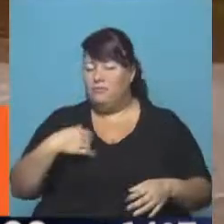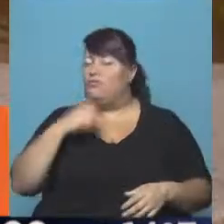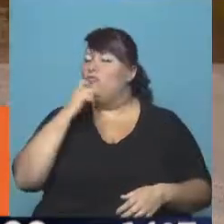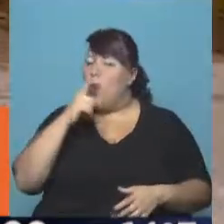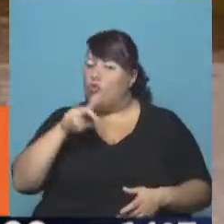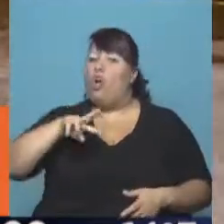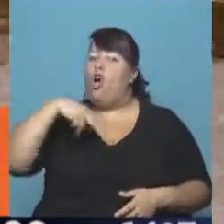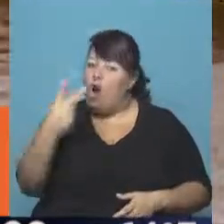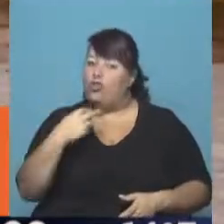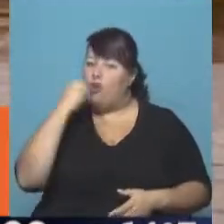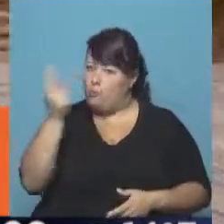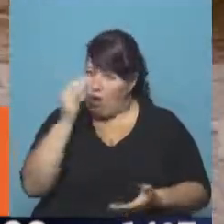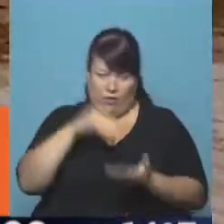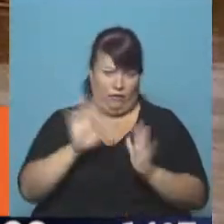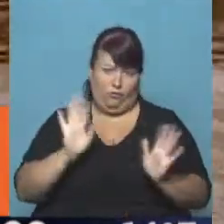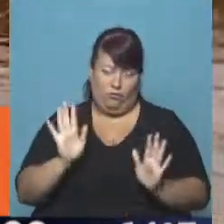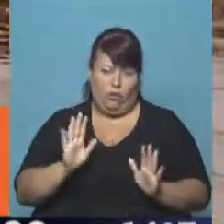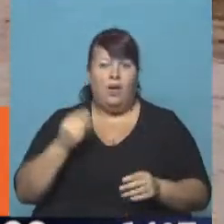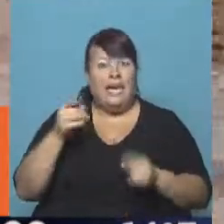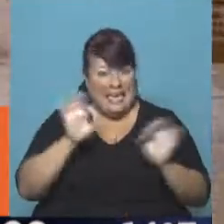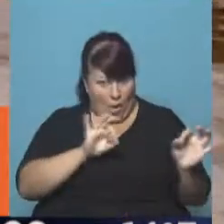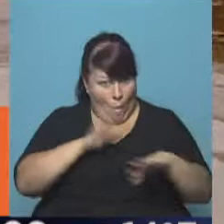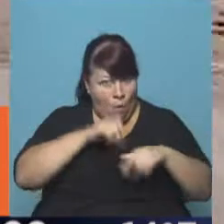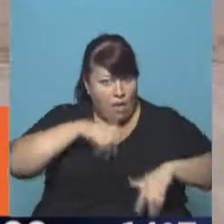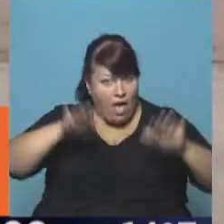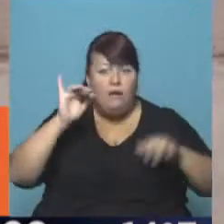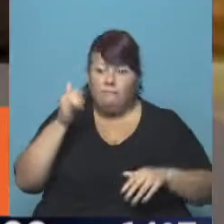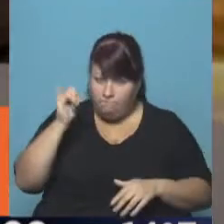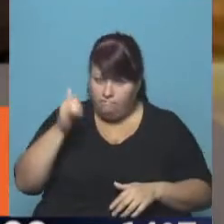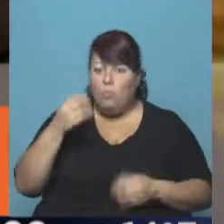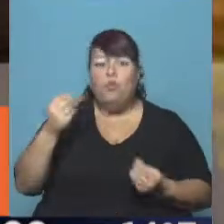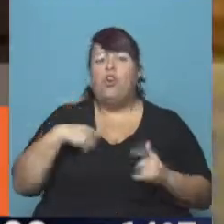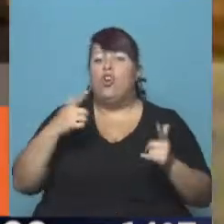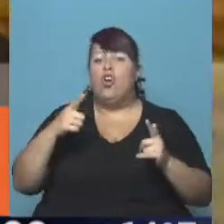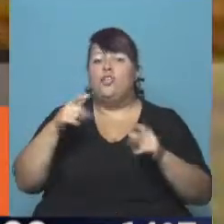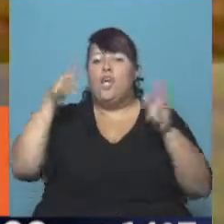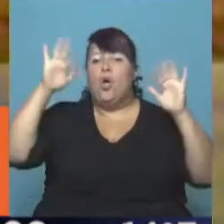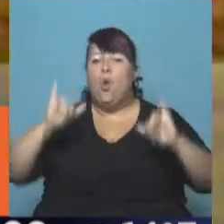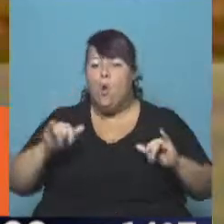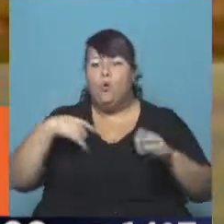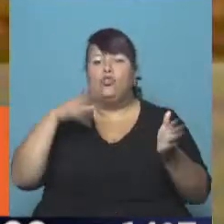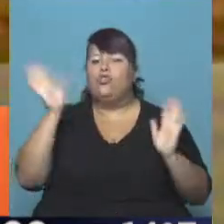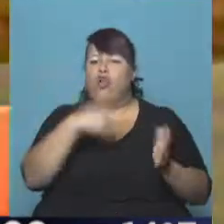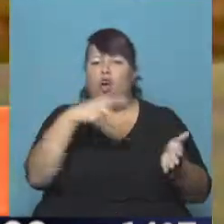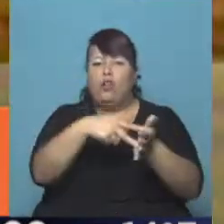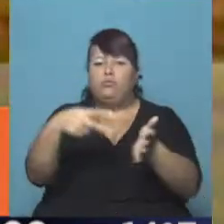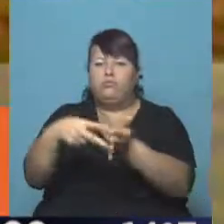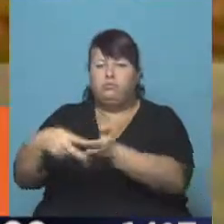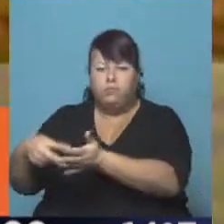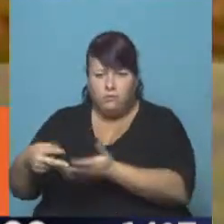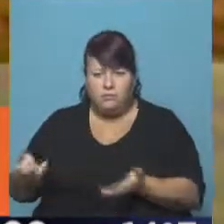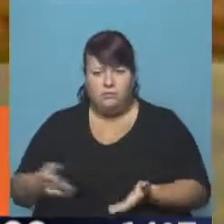gustaría volverlo a repetir de nuevo cómo está porque yo no tengo van a la luz te con zapatillas